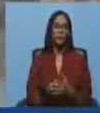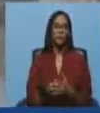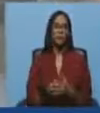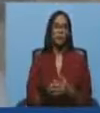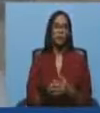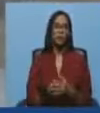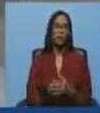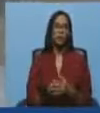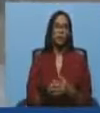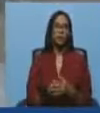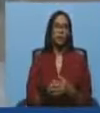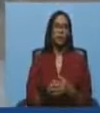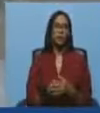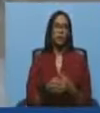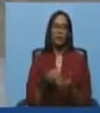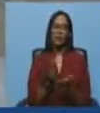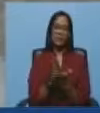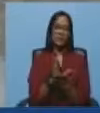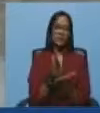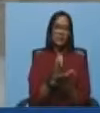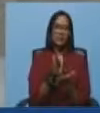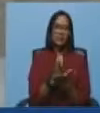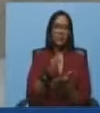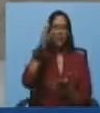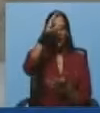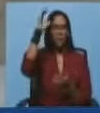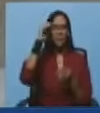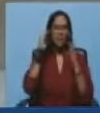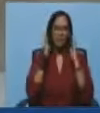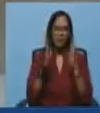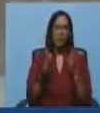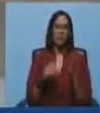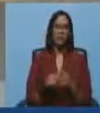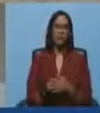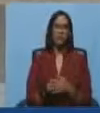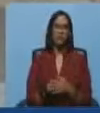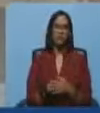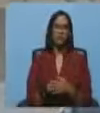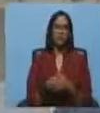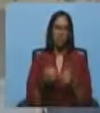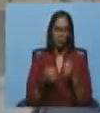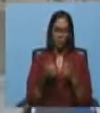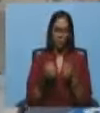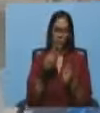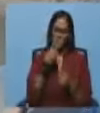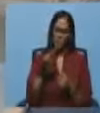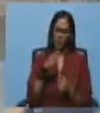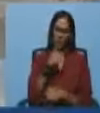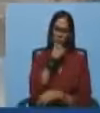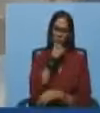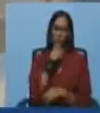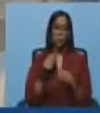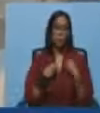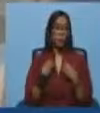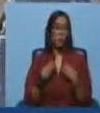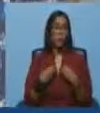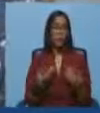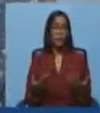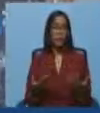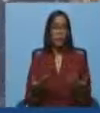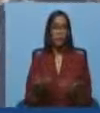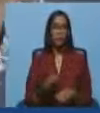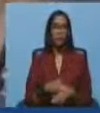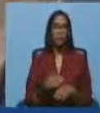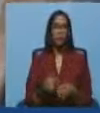está constante, o sea, tiene una capacidad de atención demasiado corta. Y eso uno le angustia. O sea, uno le genera angustia porque se